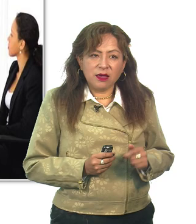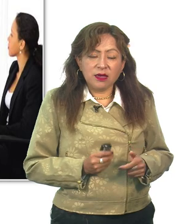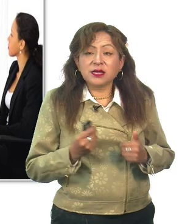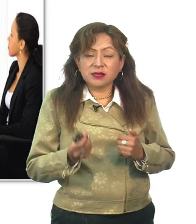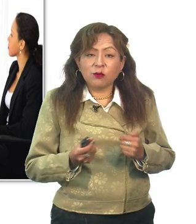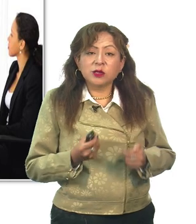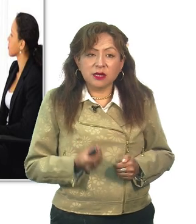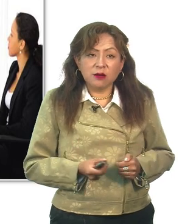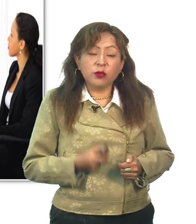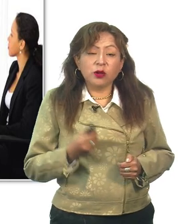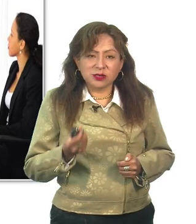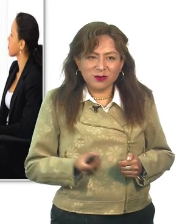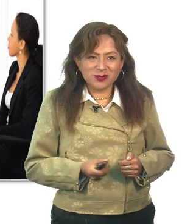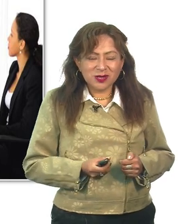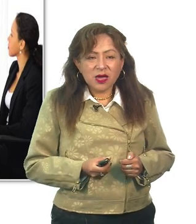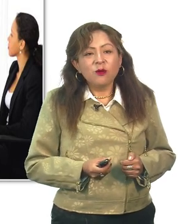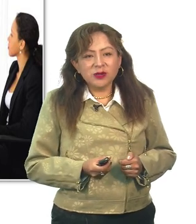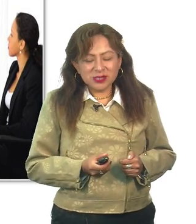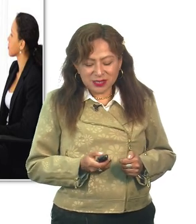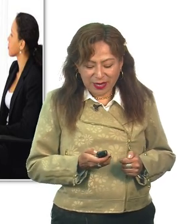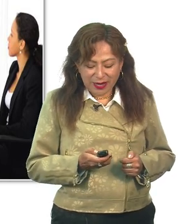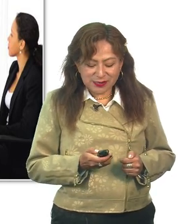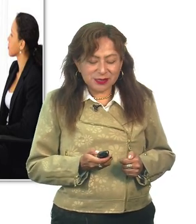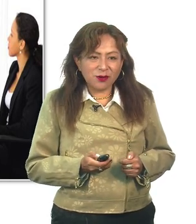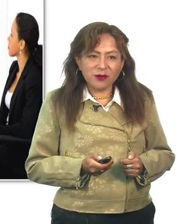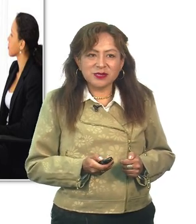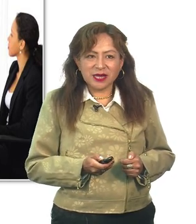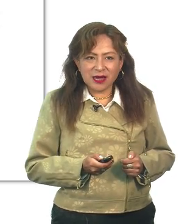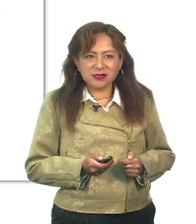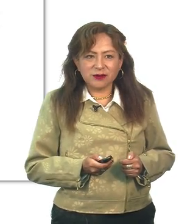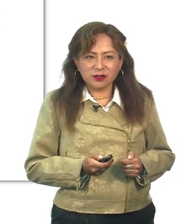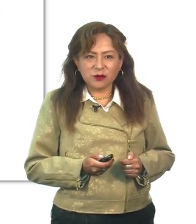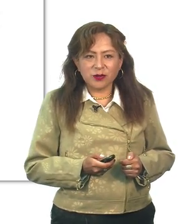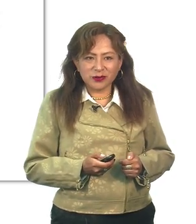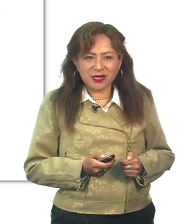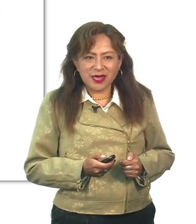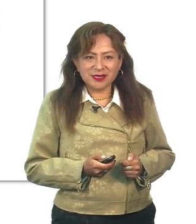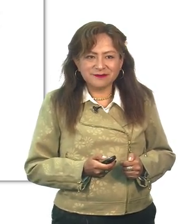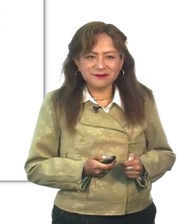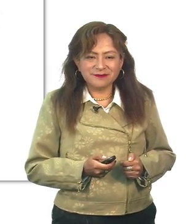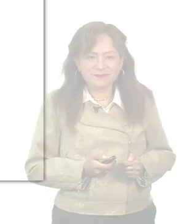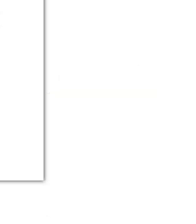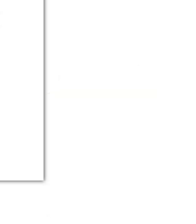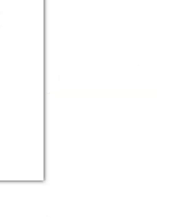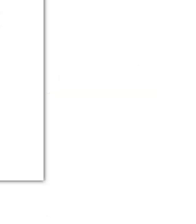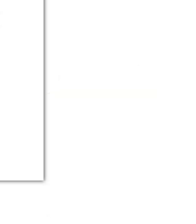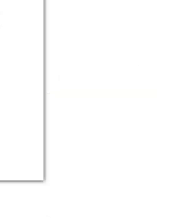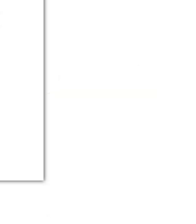que ya estamos próximos. Muchísimas gracias. Conmigo será hasta otra oportunidad.